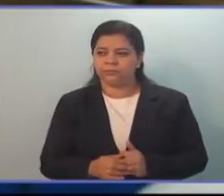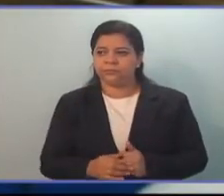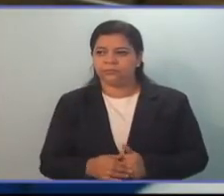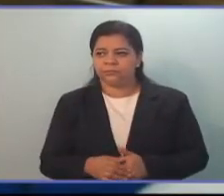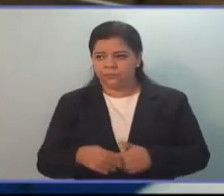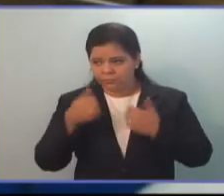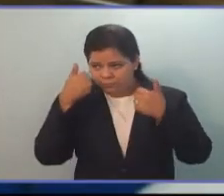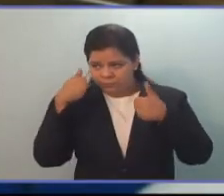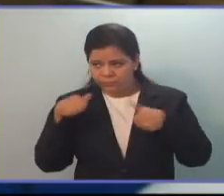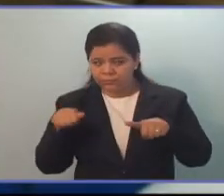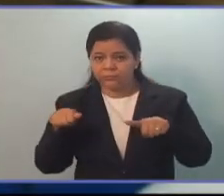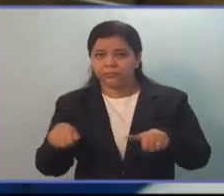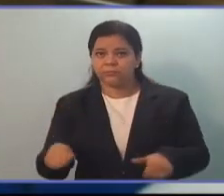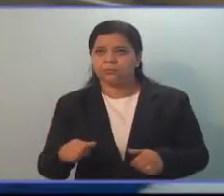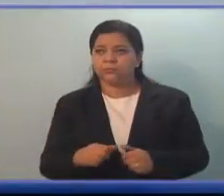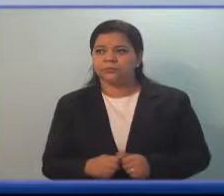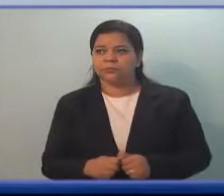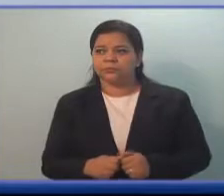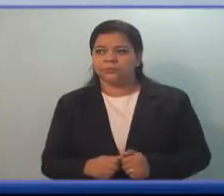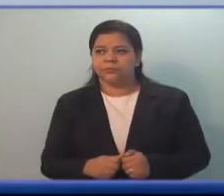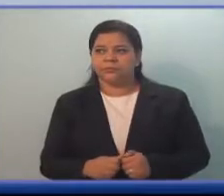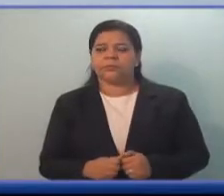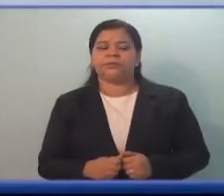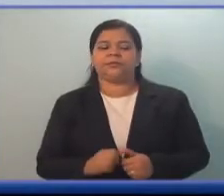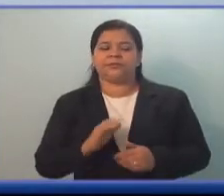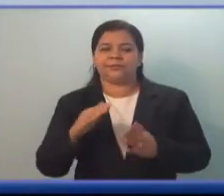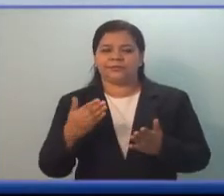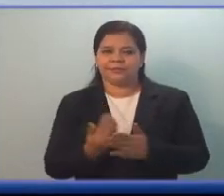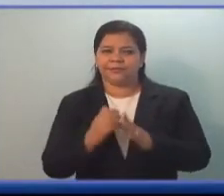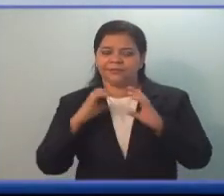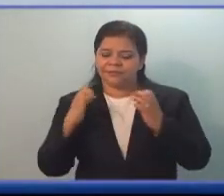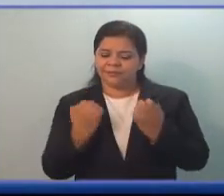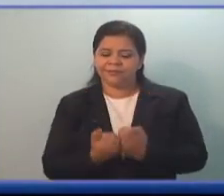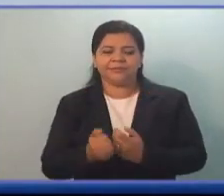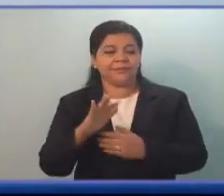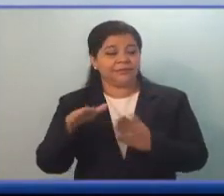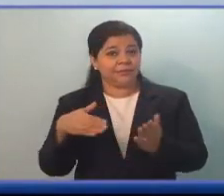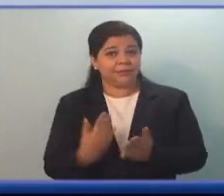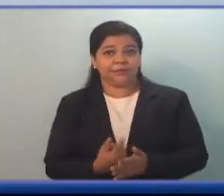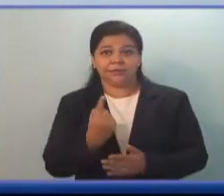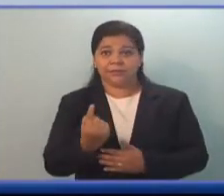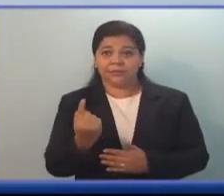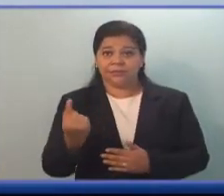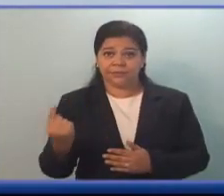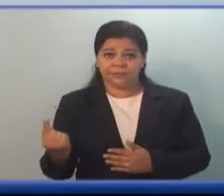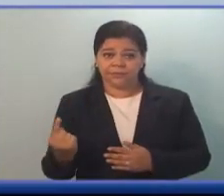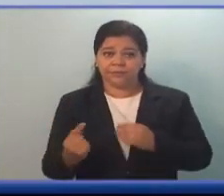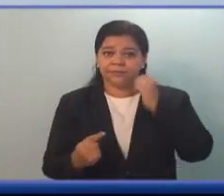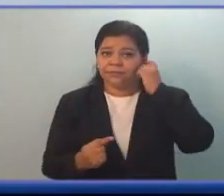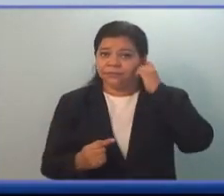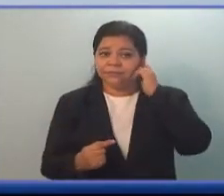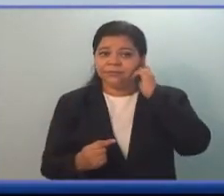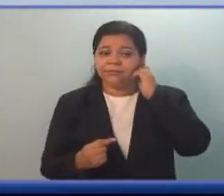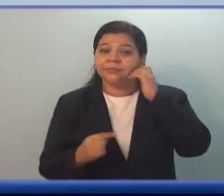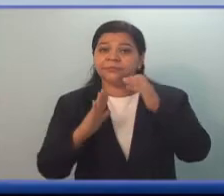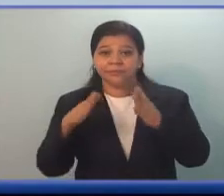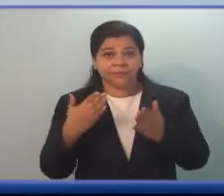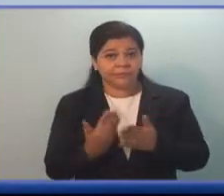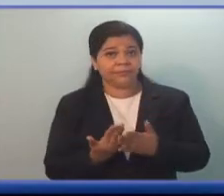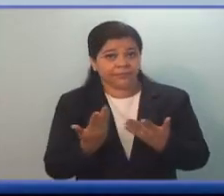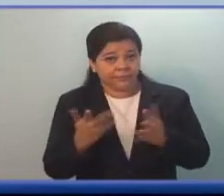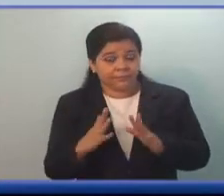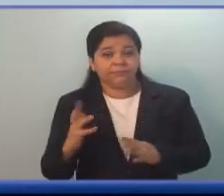las herramientas del equipo y todos aquellos enseres que son de la institución. O sea, a veces hay